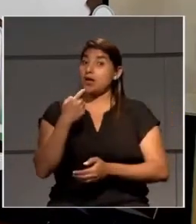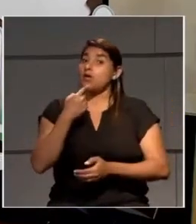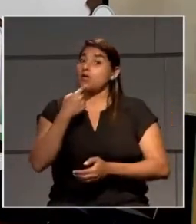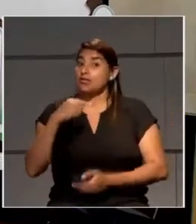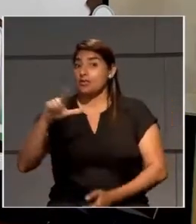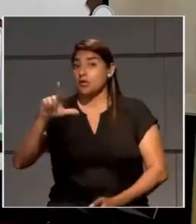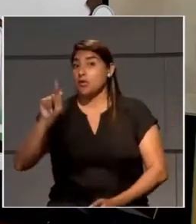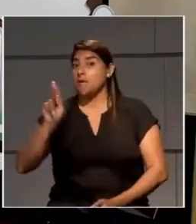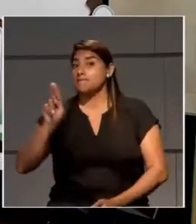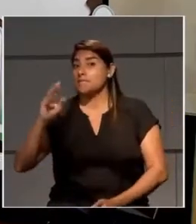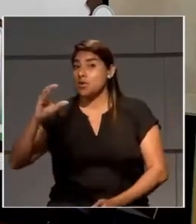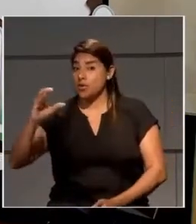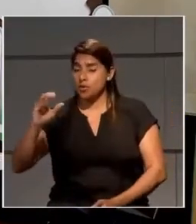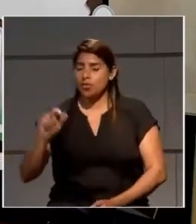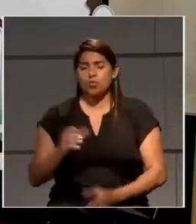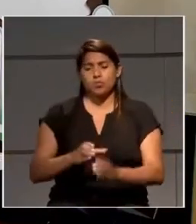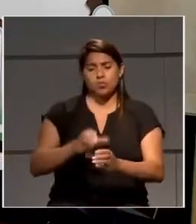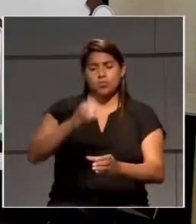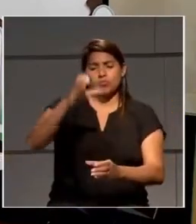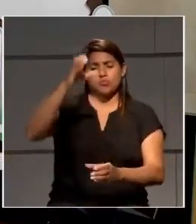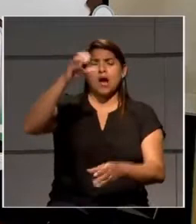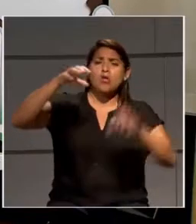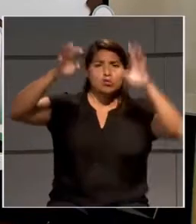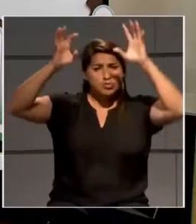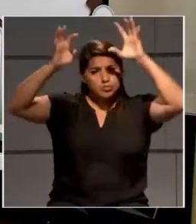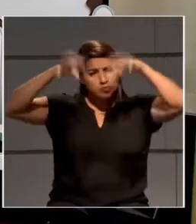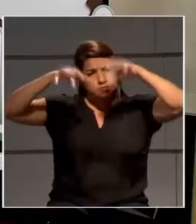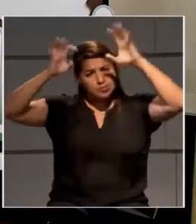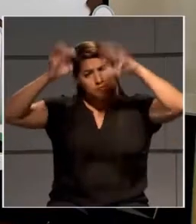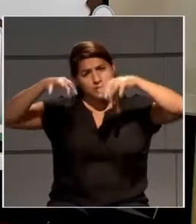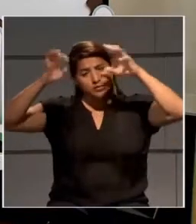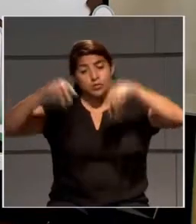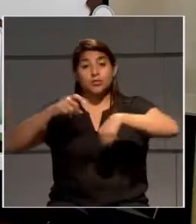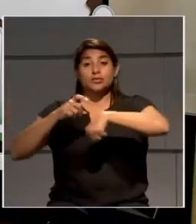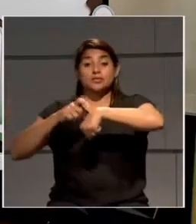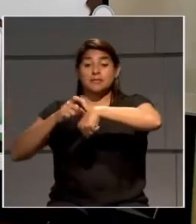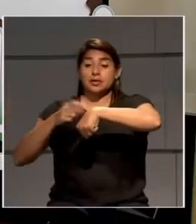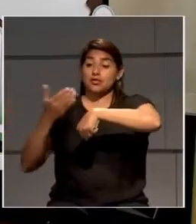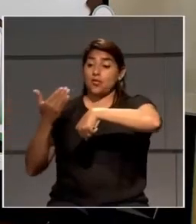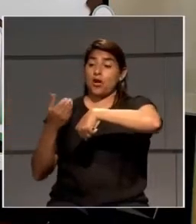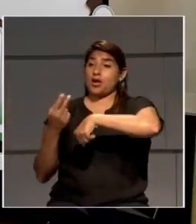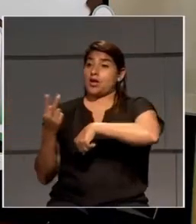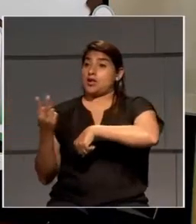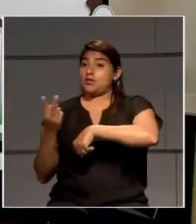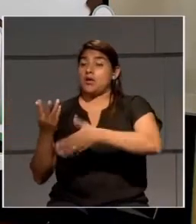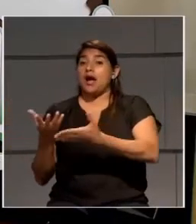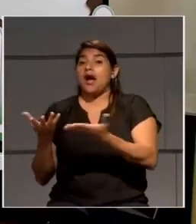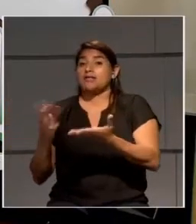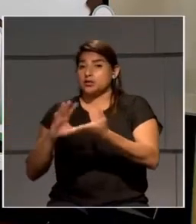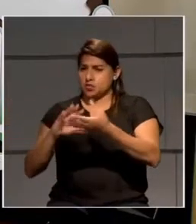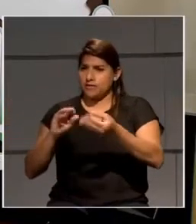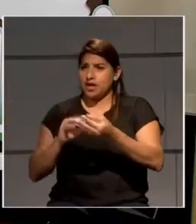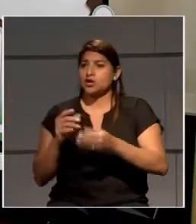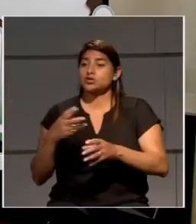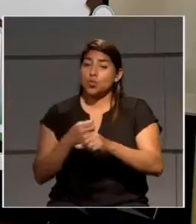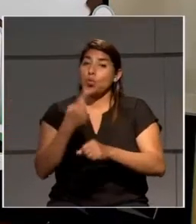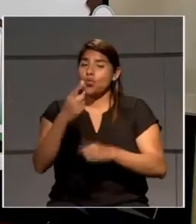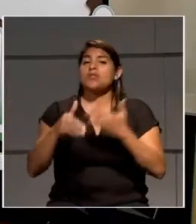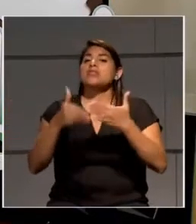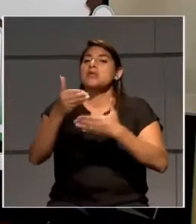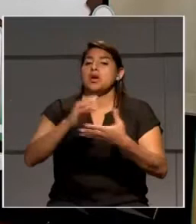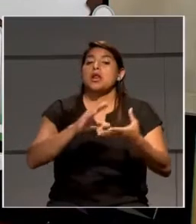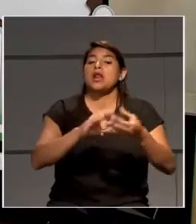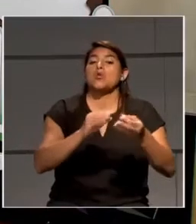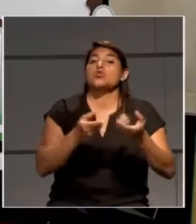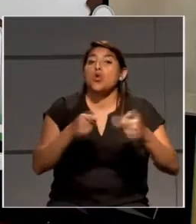parte, que es un palo de lluvia. Yo hace un tiempito, Plug y Nayu, había construido uno que después les cuento